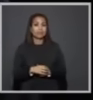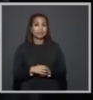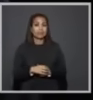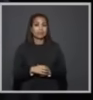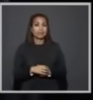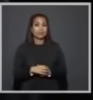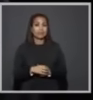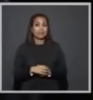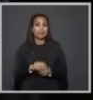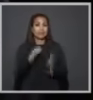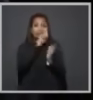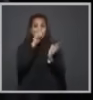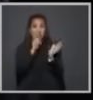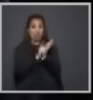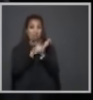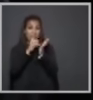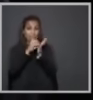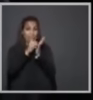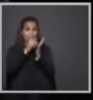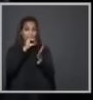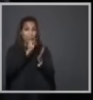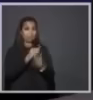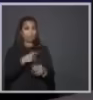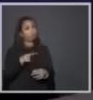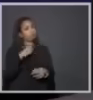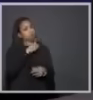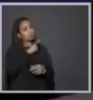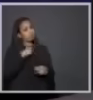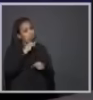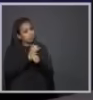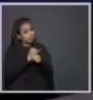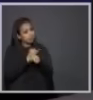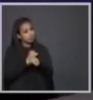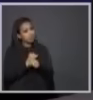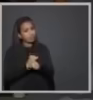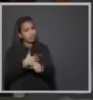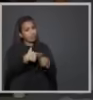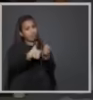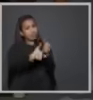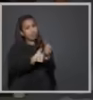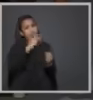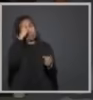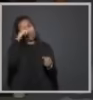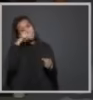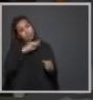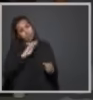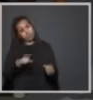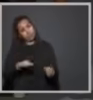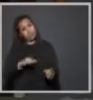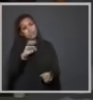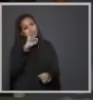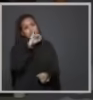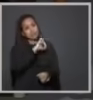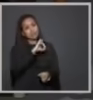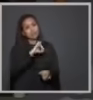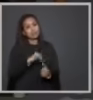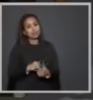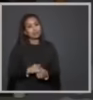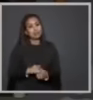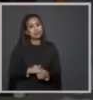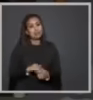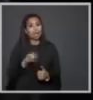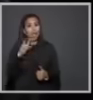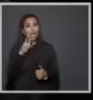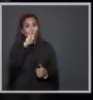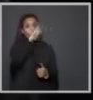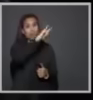las drogas. Consulta. Eutanasia. Sí. Aeropuerto